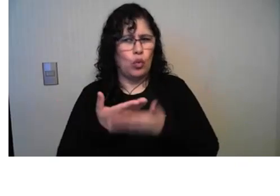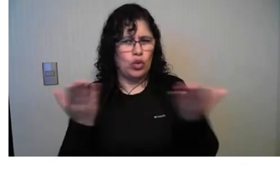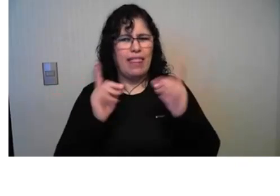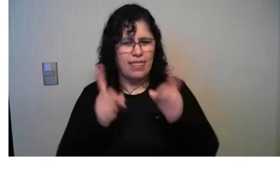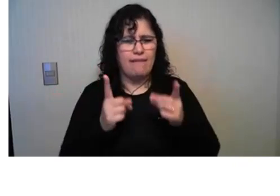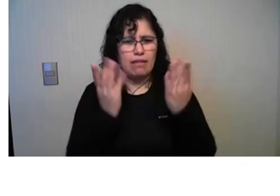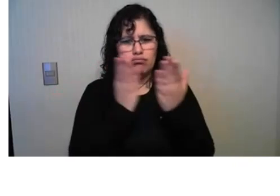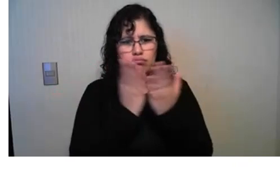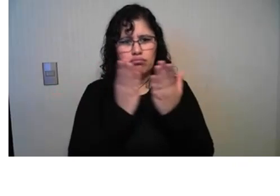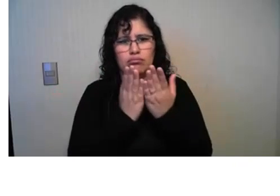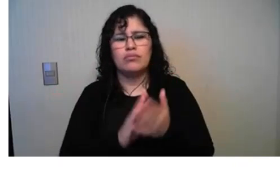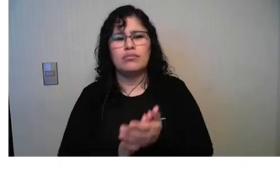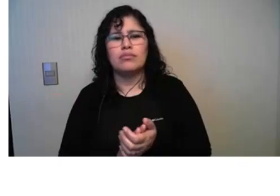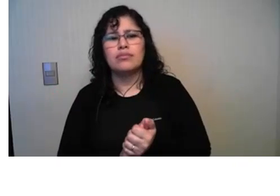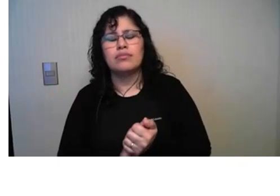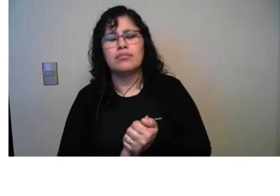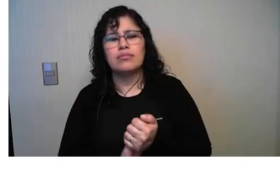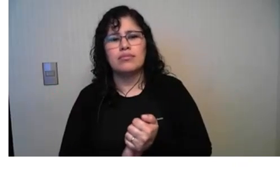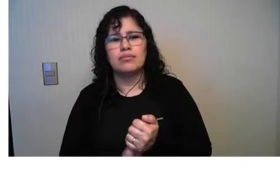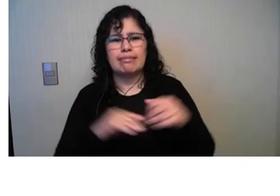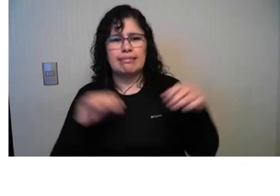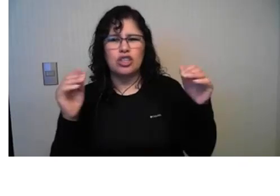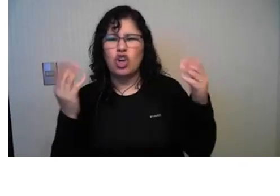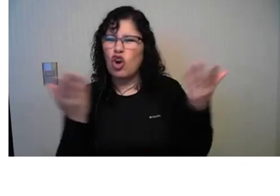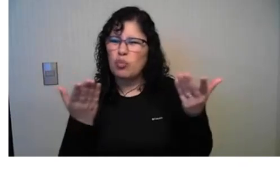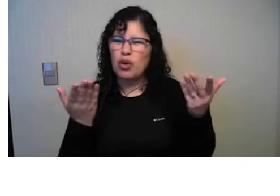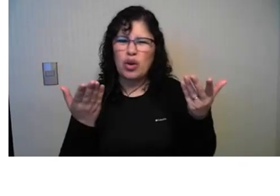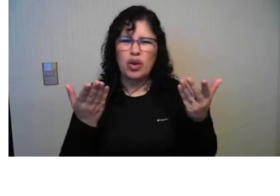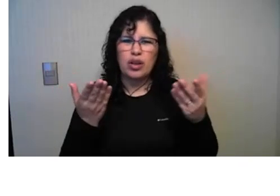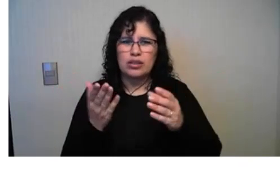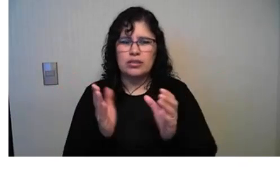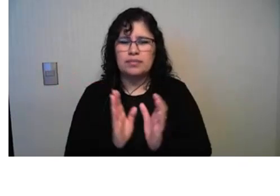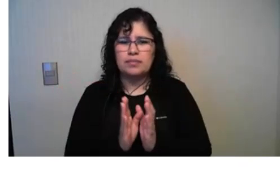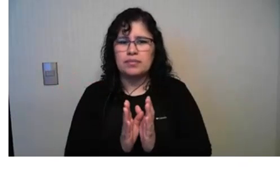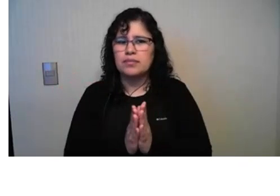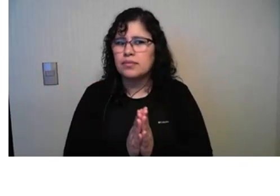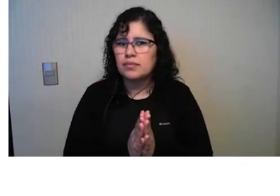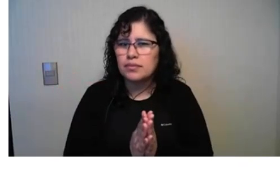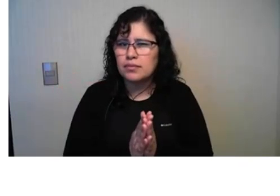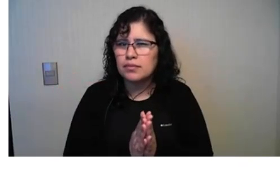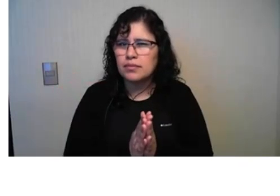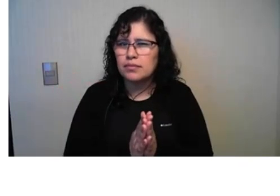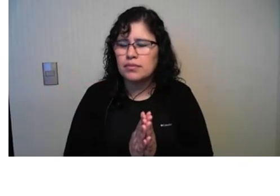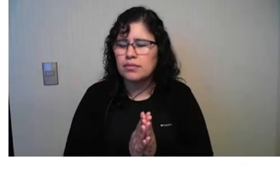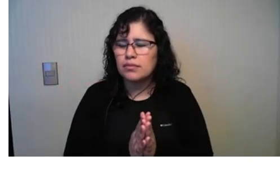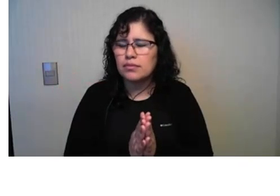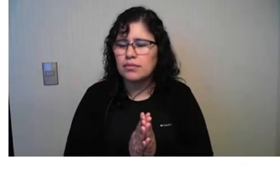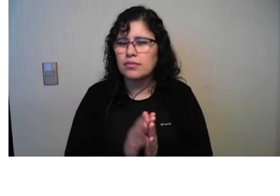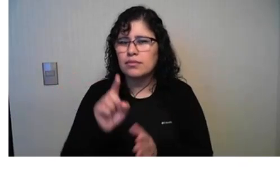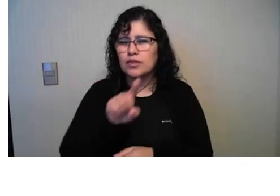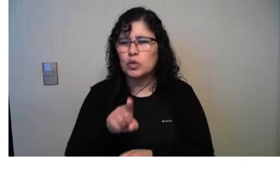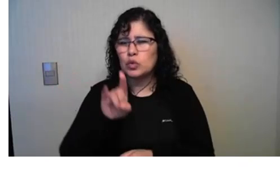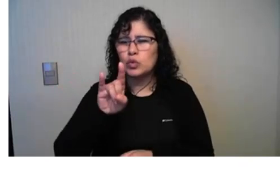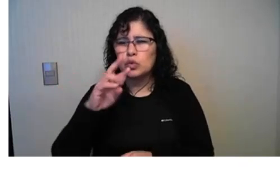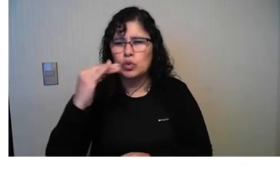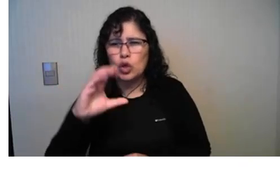es la descripción, la configuración externa, que habla de surcos y esos elementos. A nosotros nos interesa un poco más